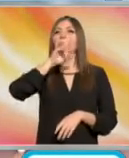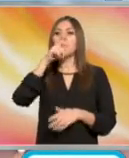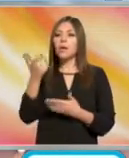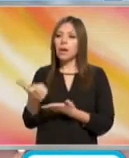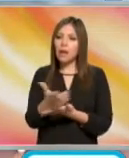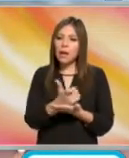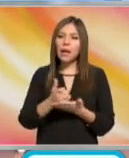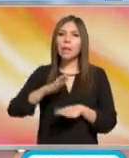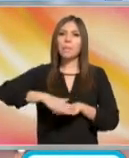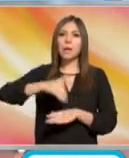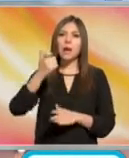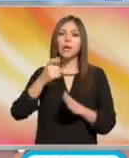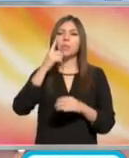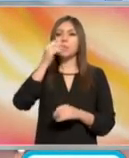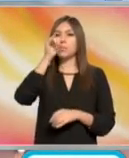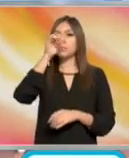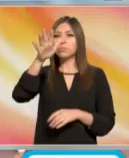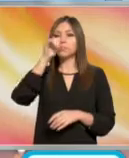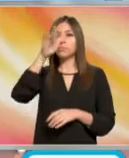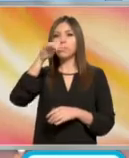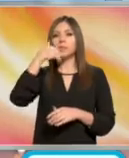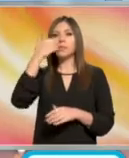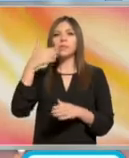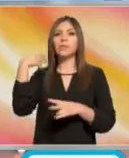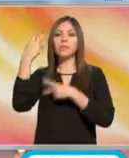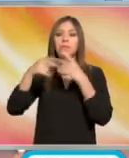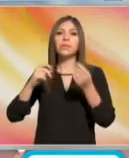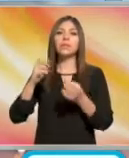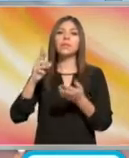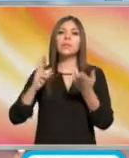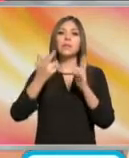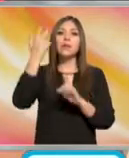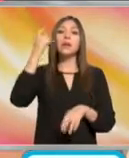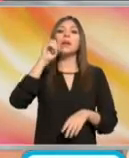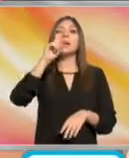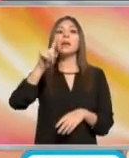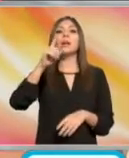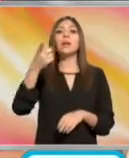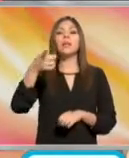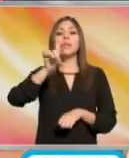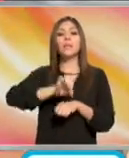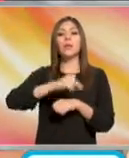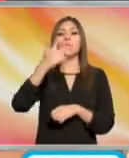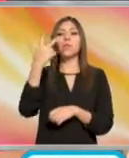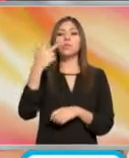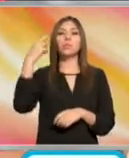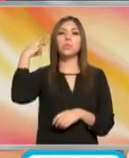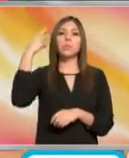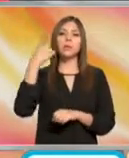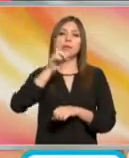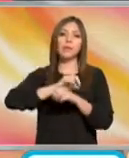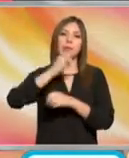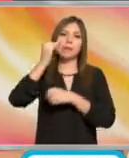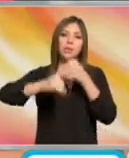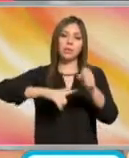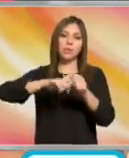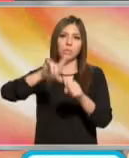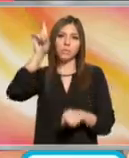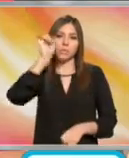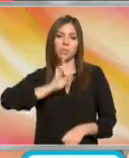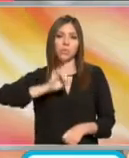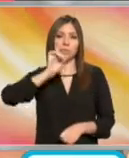se instituye en alguna reunión de la ONU el 8 de marzo como el Día Internacional de la Mujer.